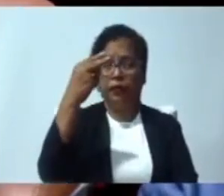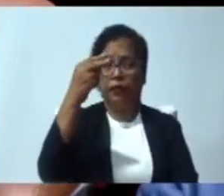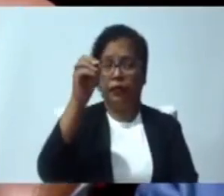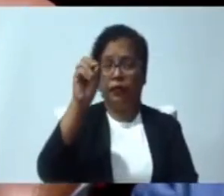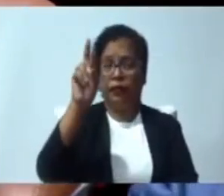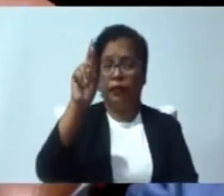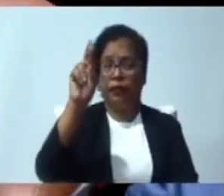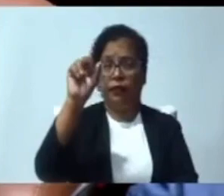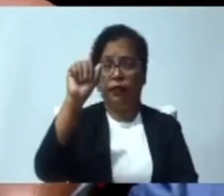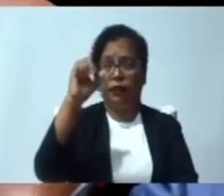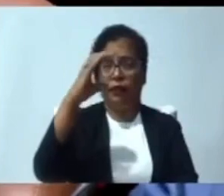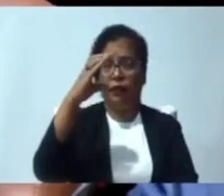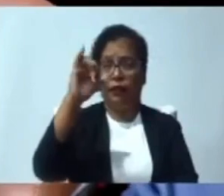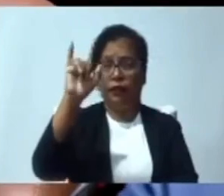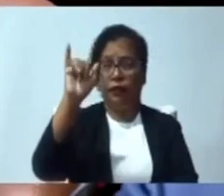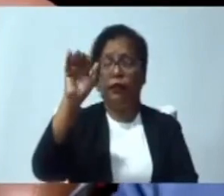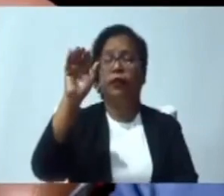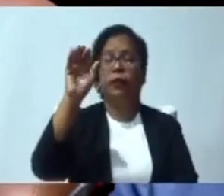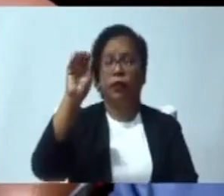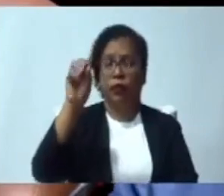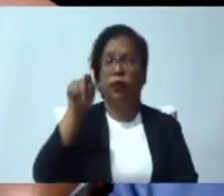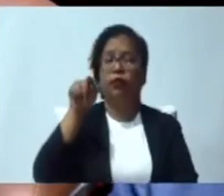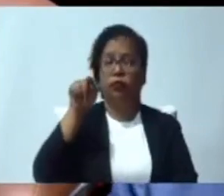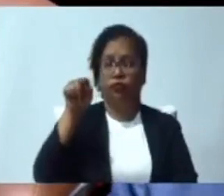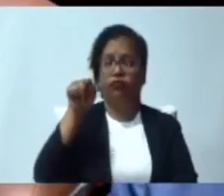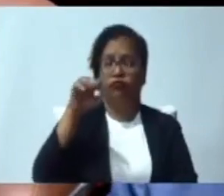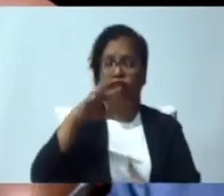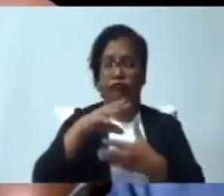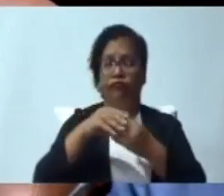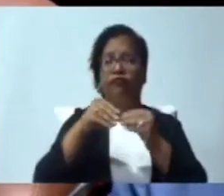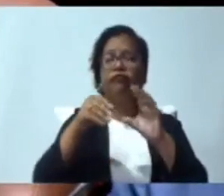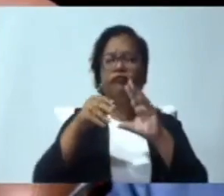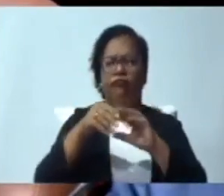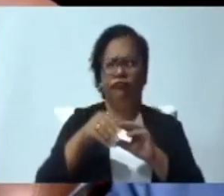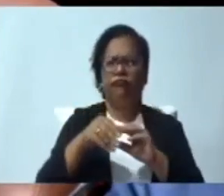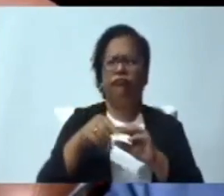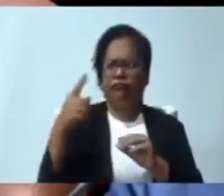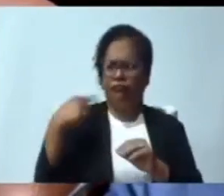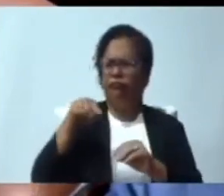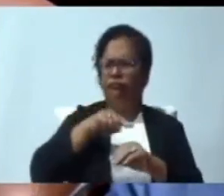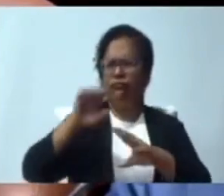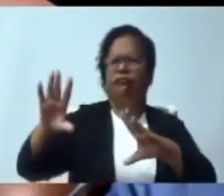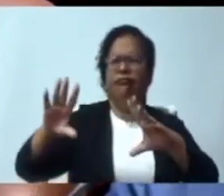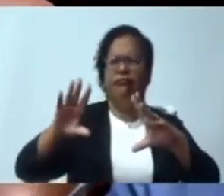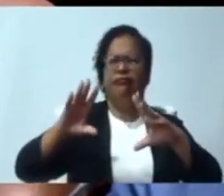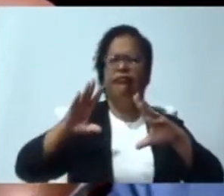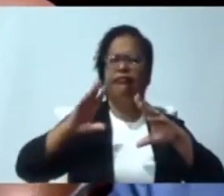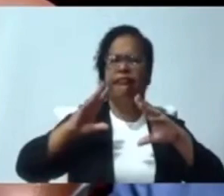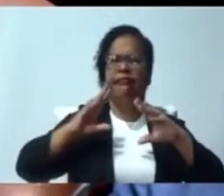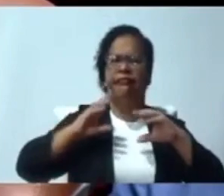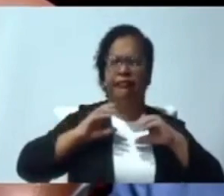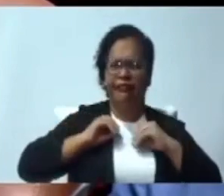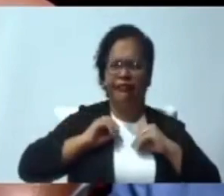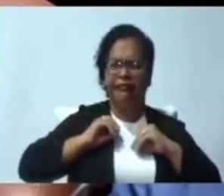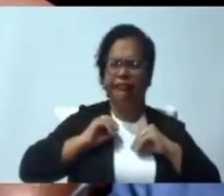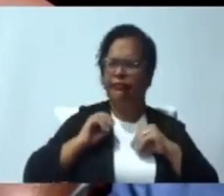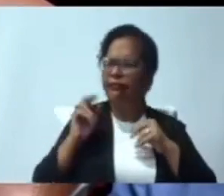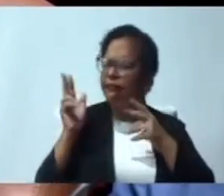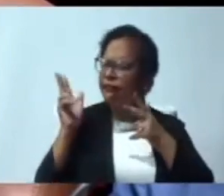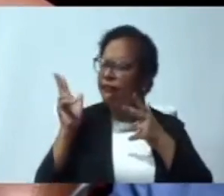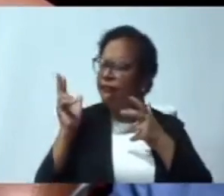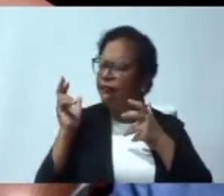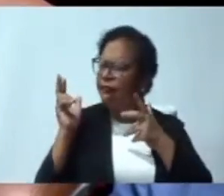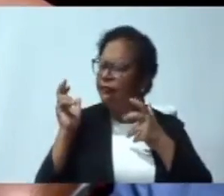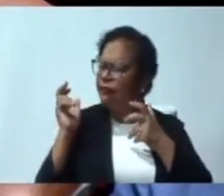nosotros queremos decir que compramos su discurso, porque en él y del contenido del